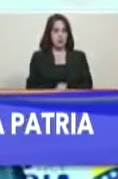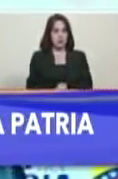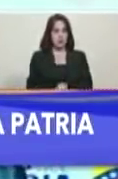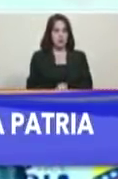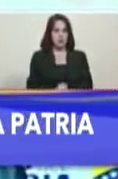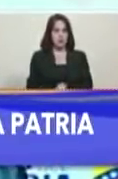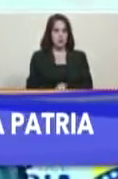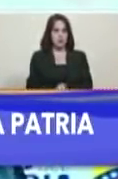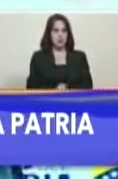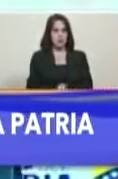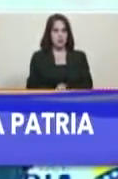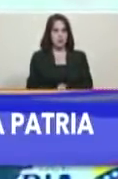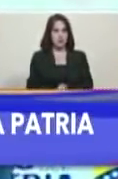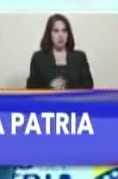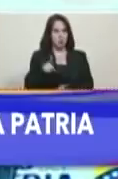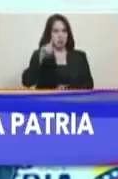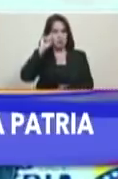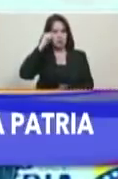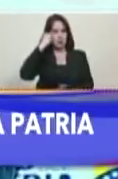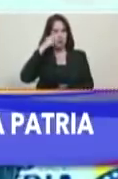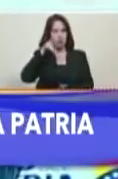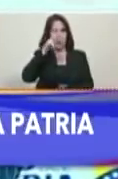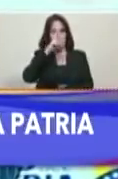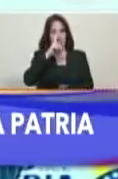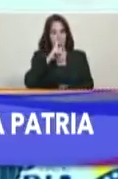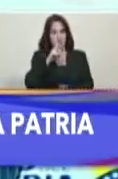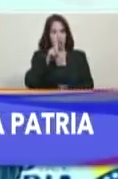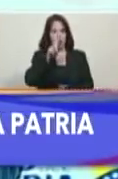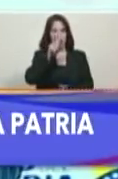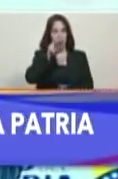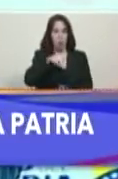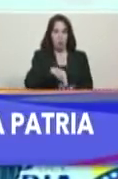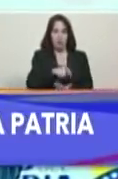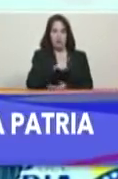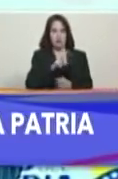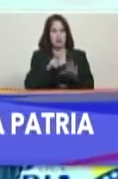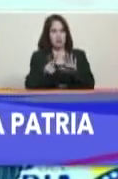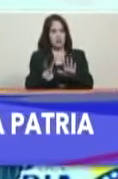¿Ustedes se acuerdan? 2 años, 2017.